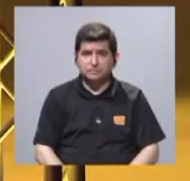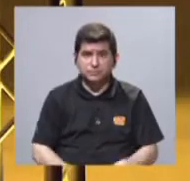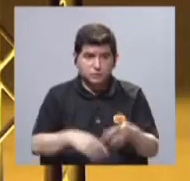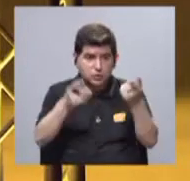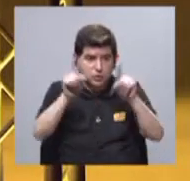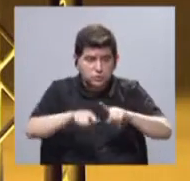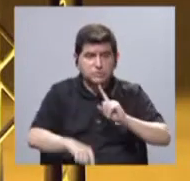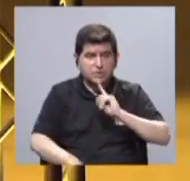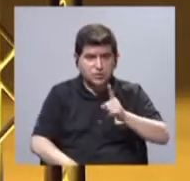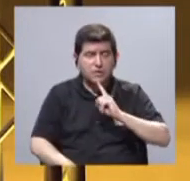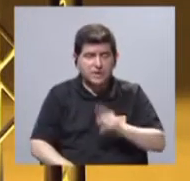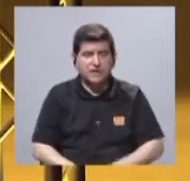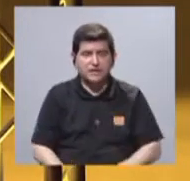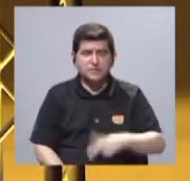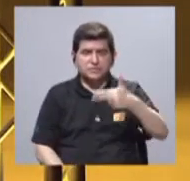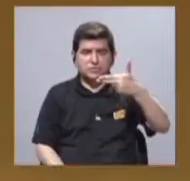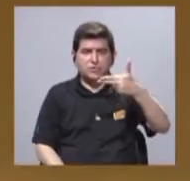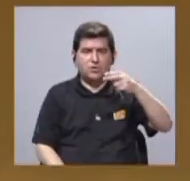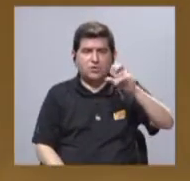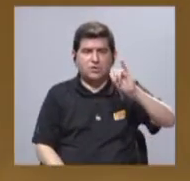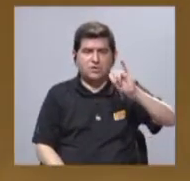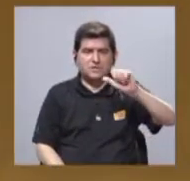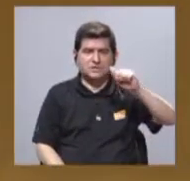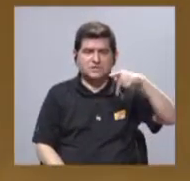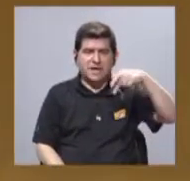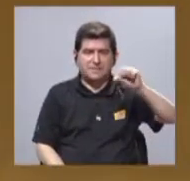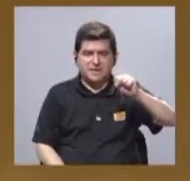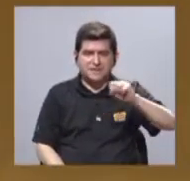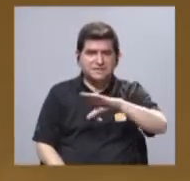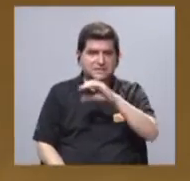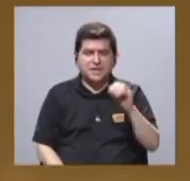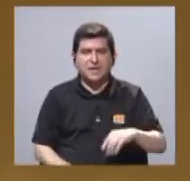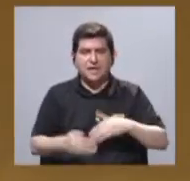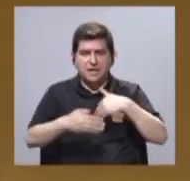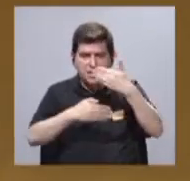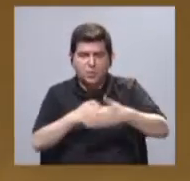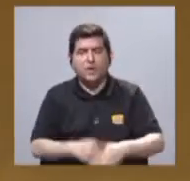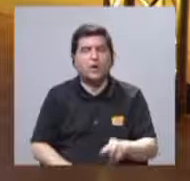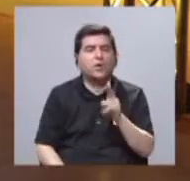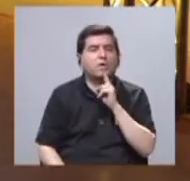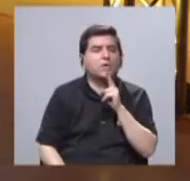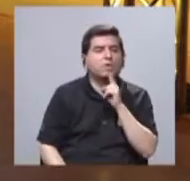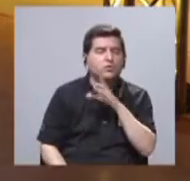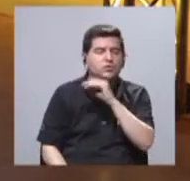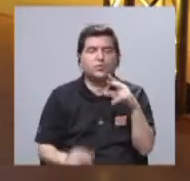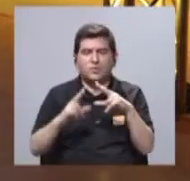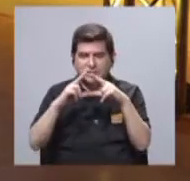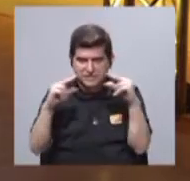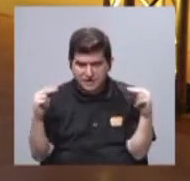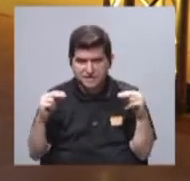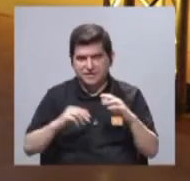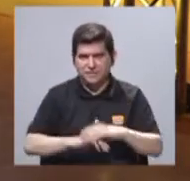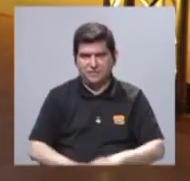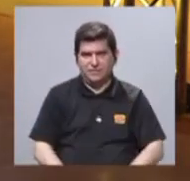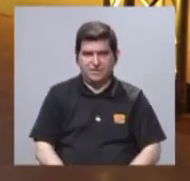que sucedió con las declaraciones de Chiapas y después de las declaraciones de Honduras y de